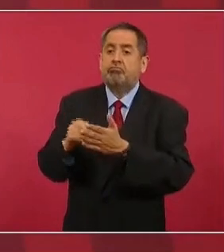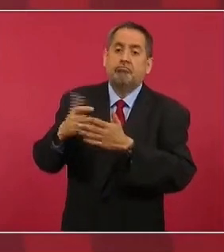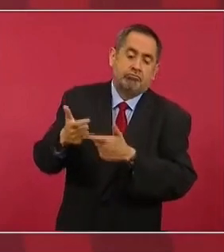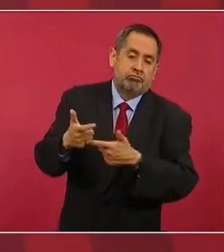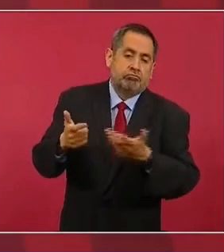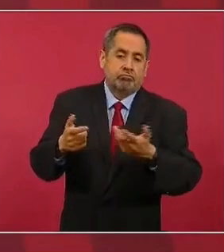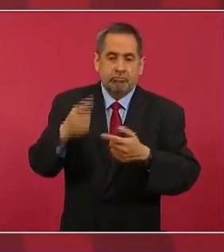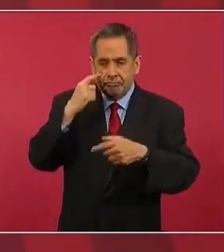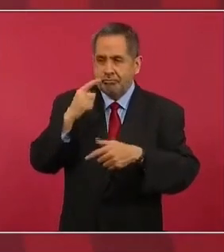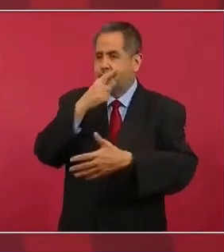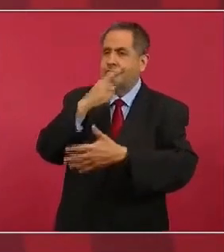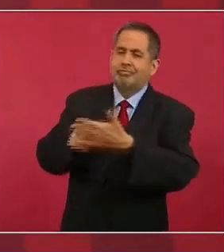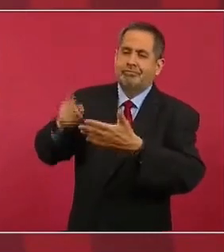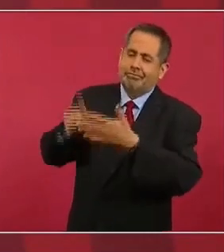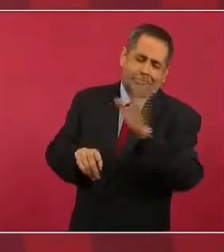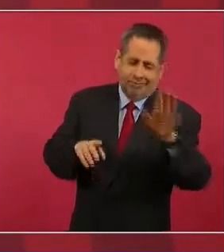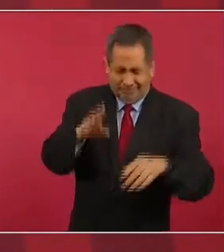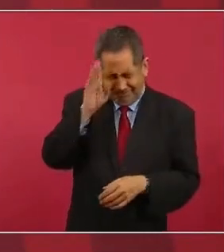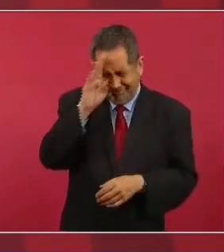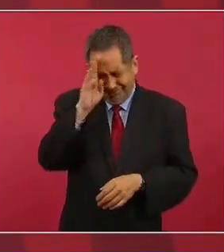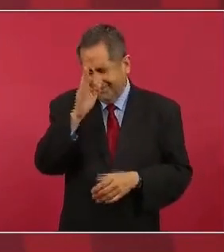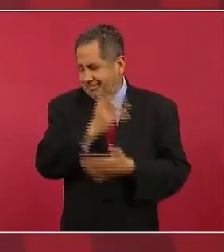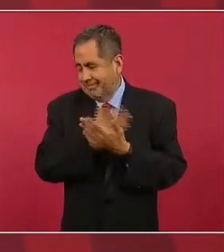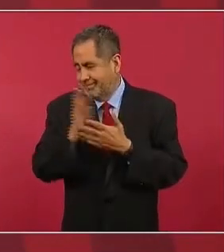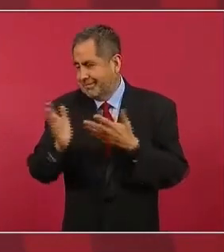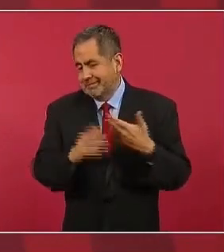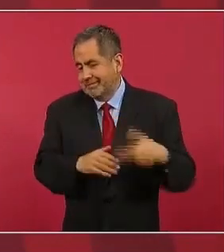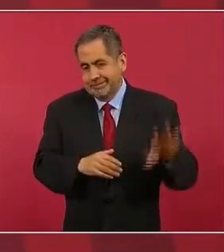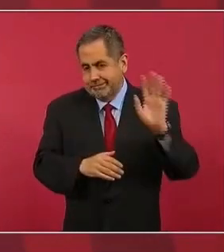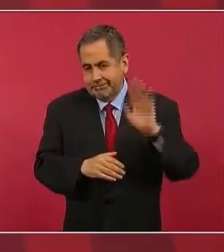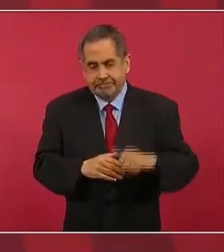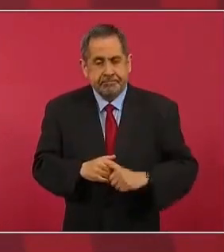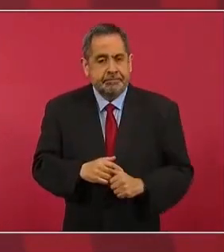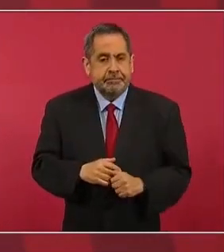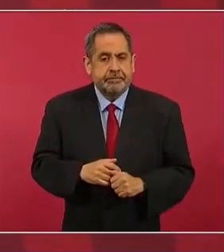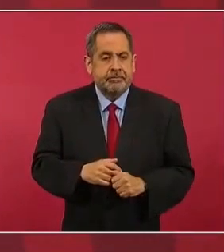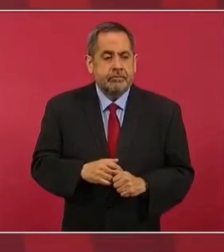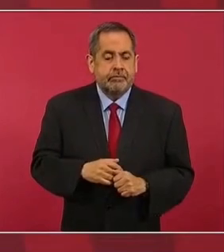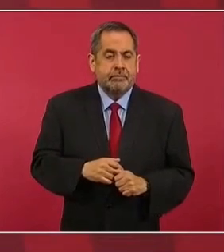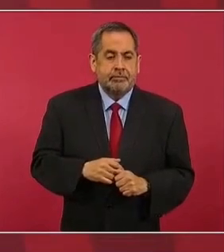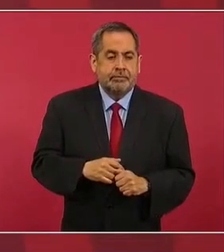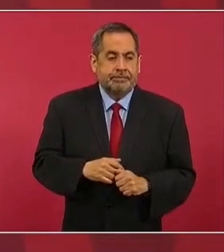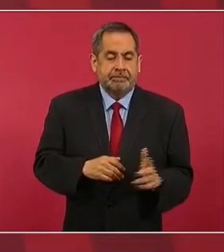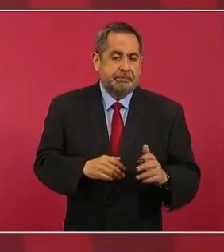la cancelación. Una exageración. Pero bueno,